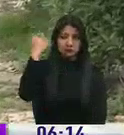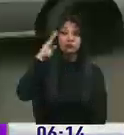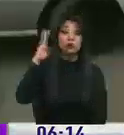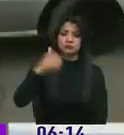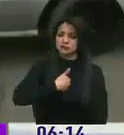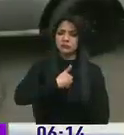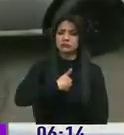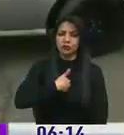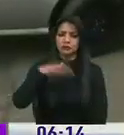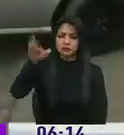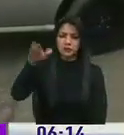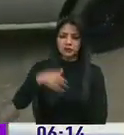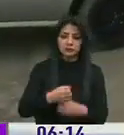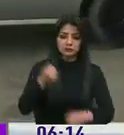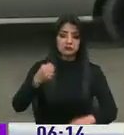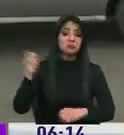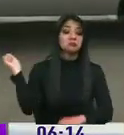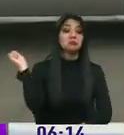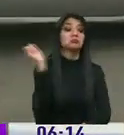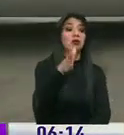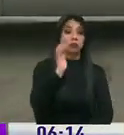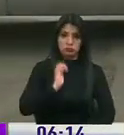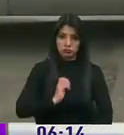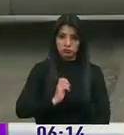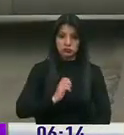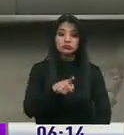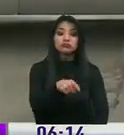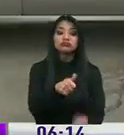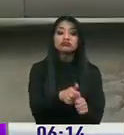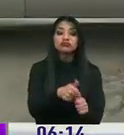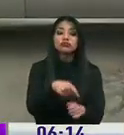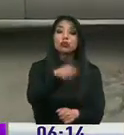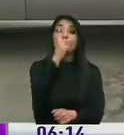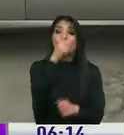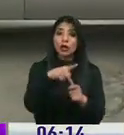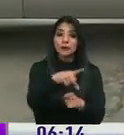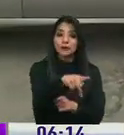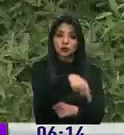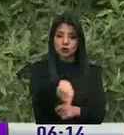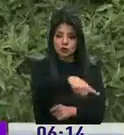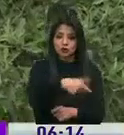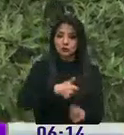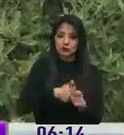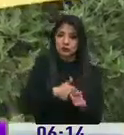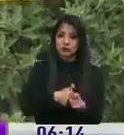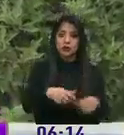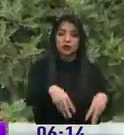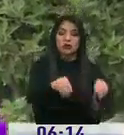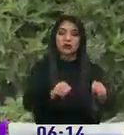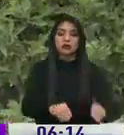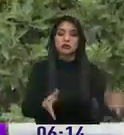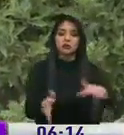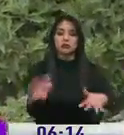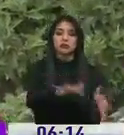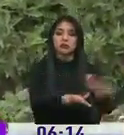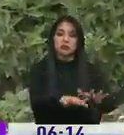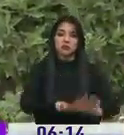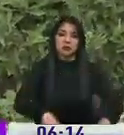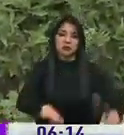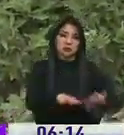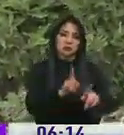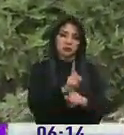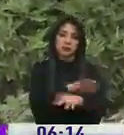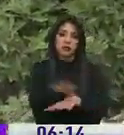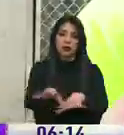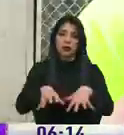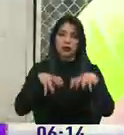hasta el sitio donde arrojó el azadón estaba a un kilómetro de donde pasaron las cosas tapado por matorrales que cubrían un sembrío de